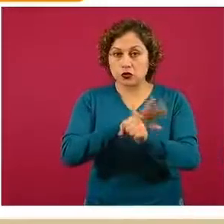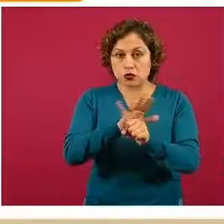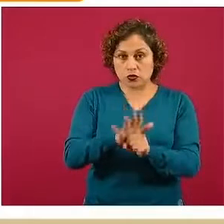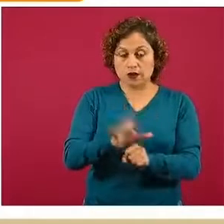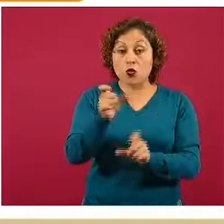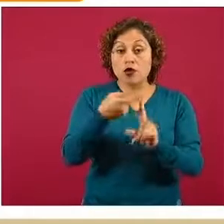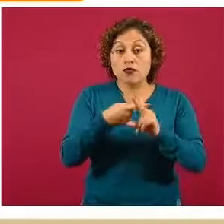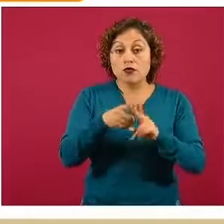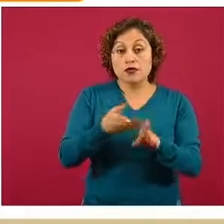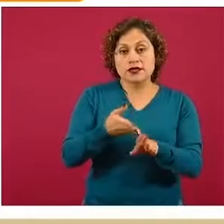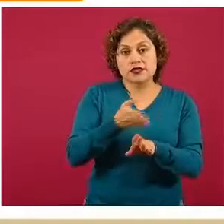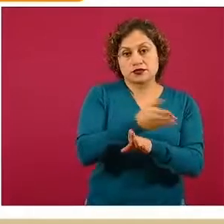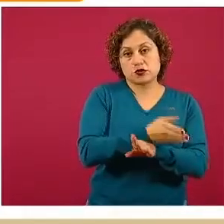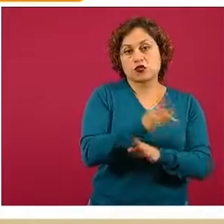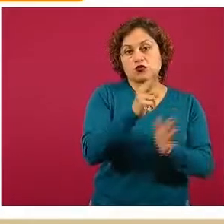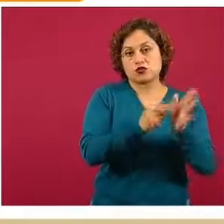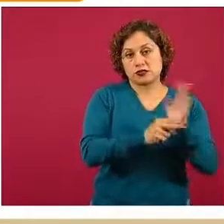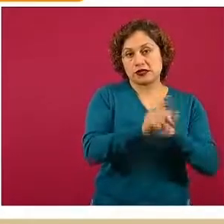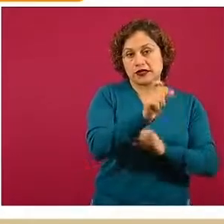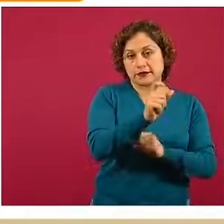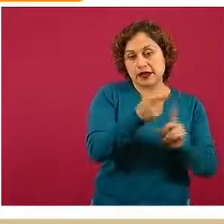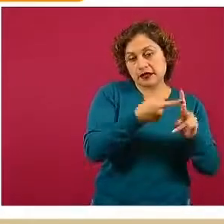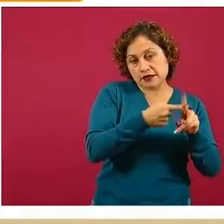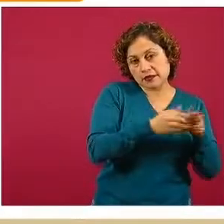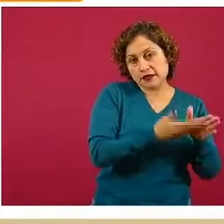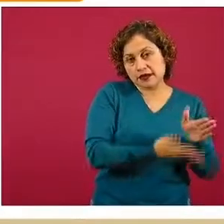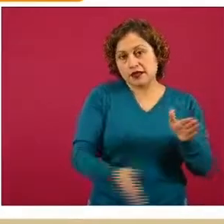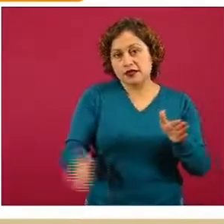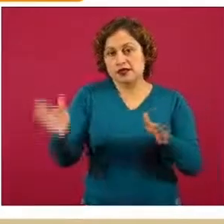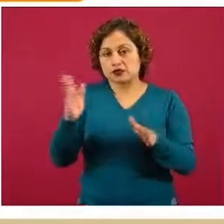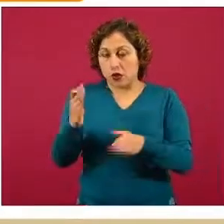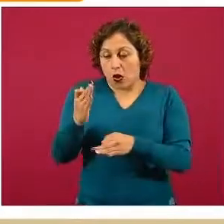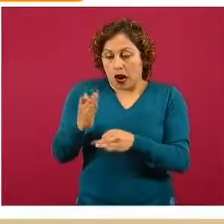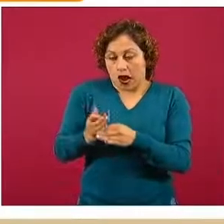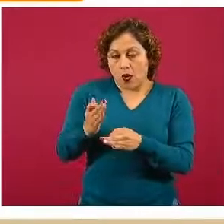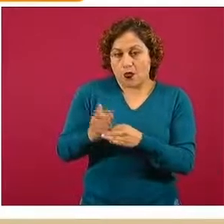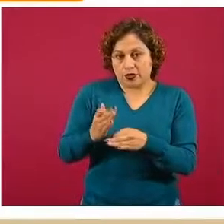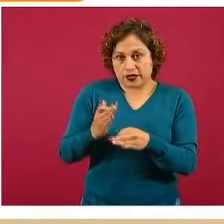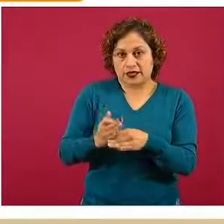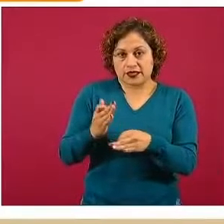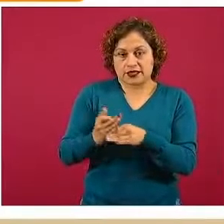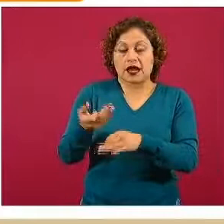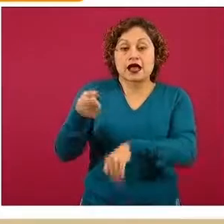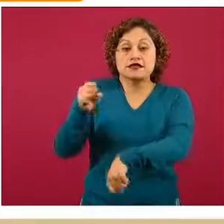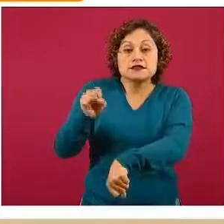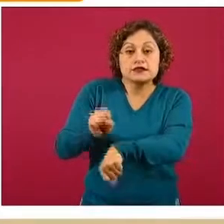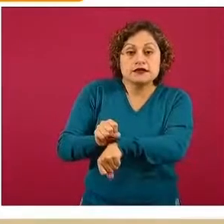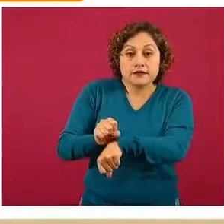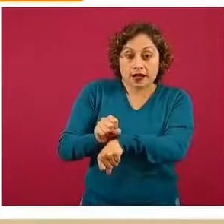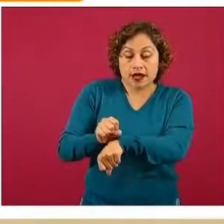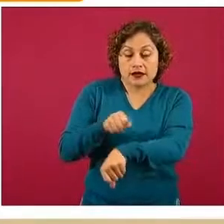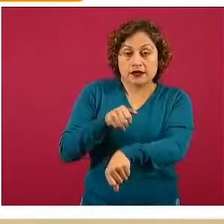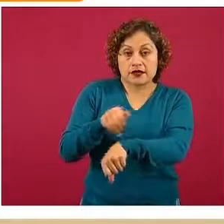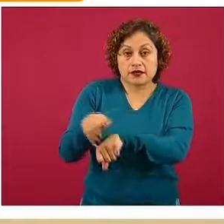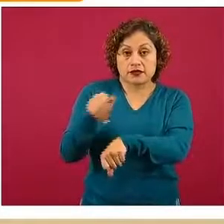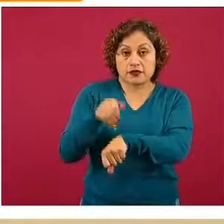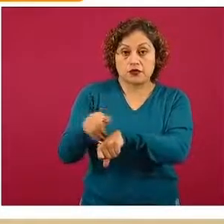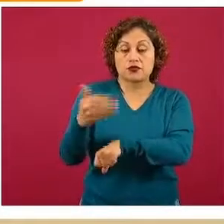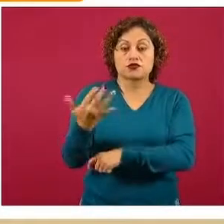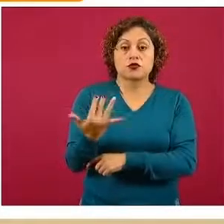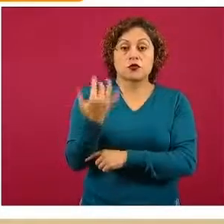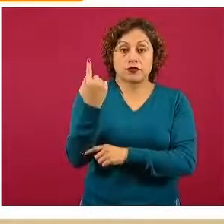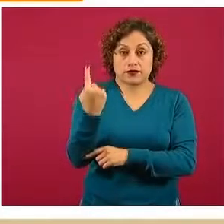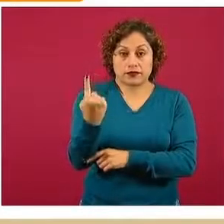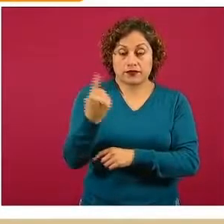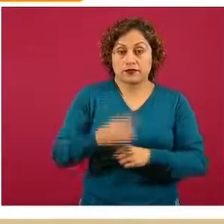meses del año y pues hasta la semana prácticamente que estamos cerrando el día de hoy, que es la